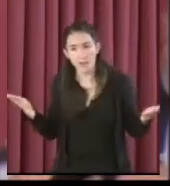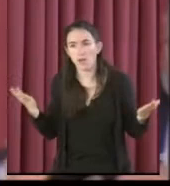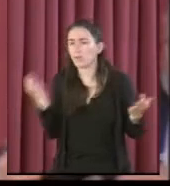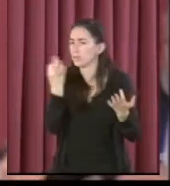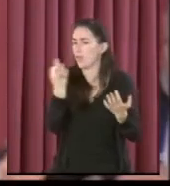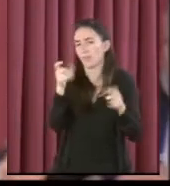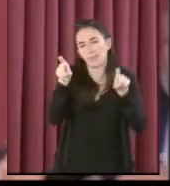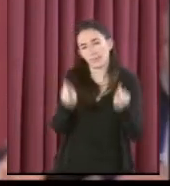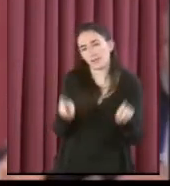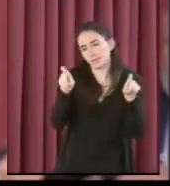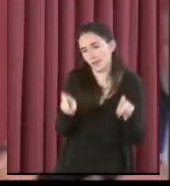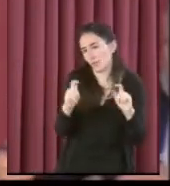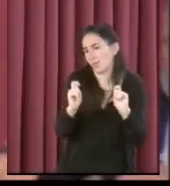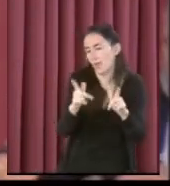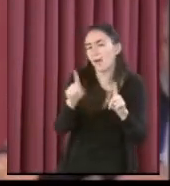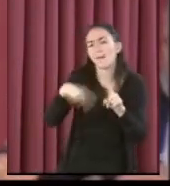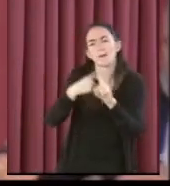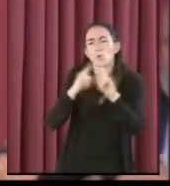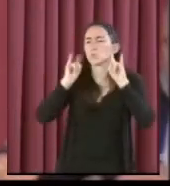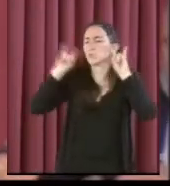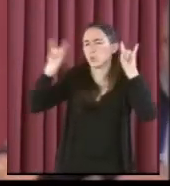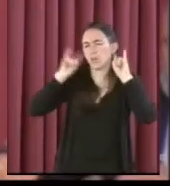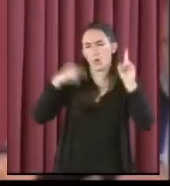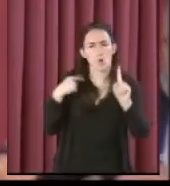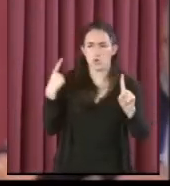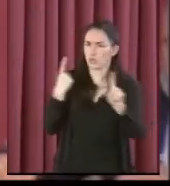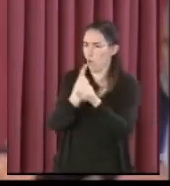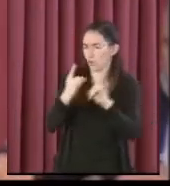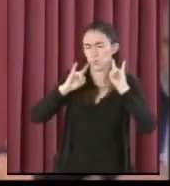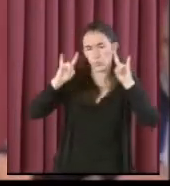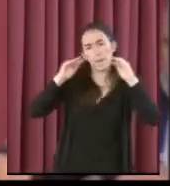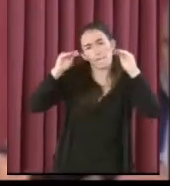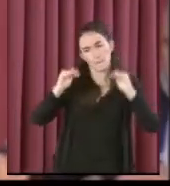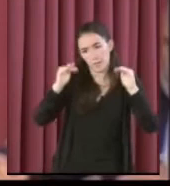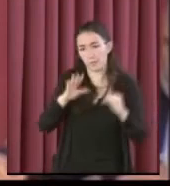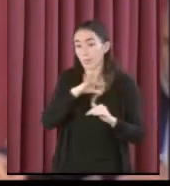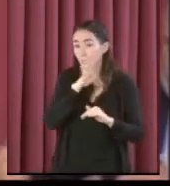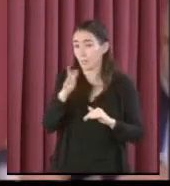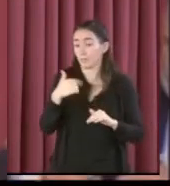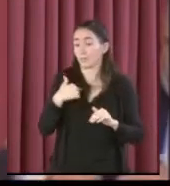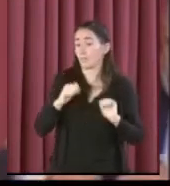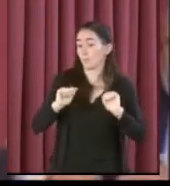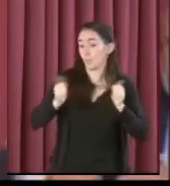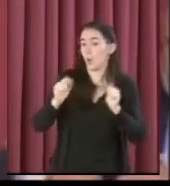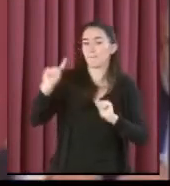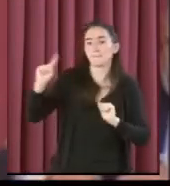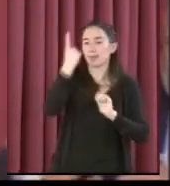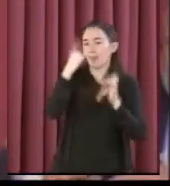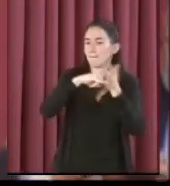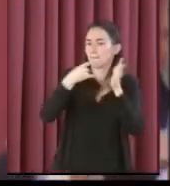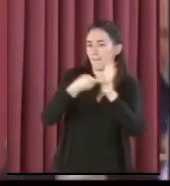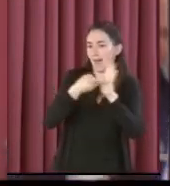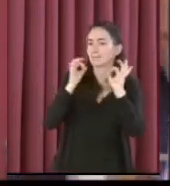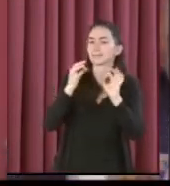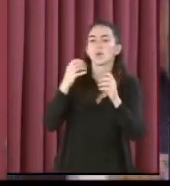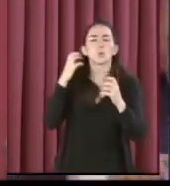ruido se convierte en un eje fundamental. Para ello, es fundamental la puesta en marcha del primer plan de acción contra el ruido,